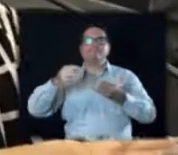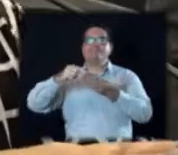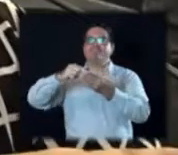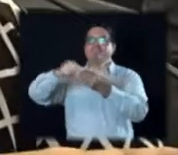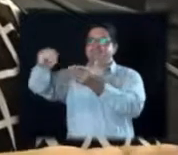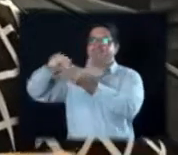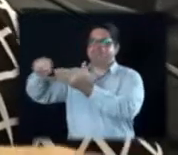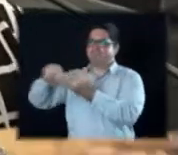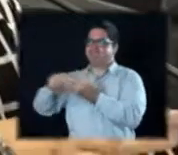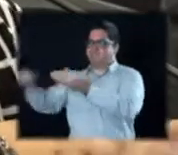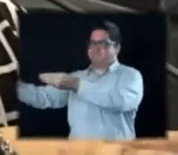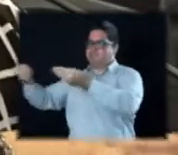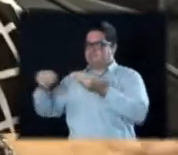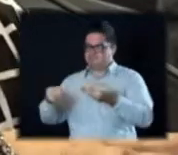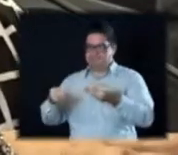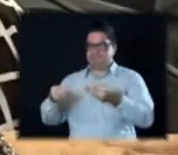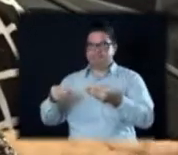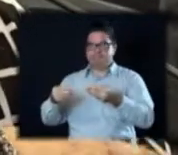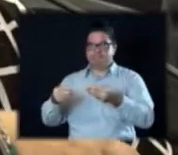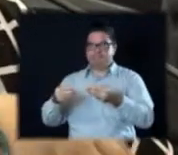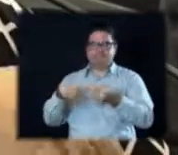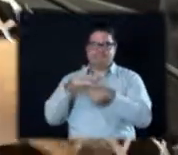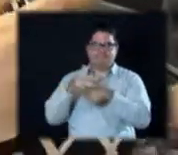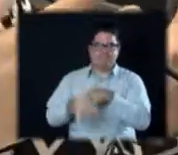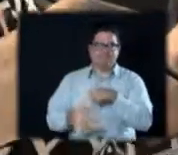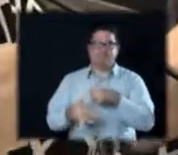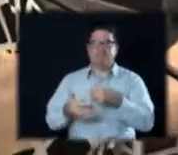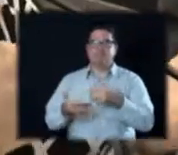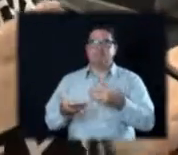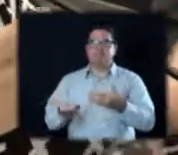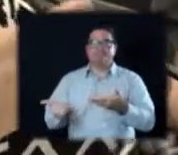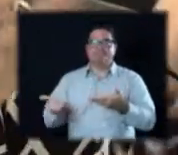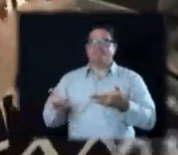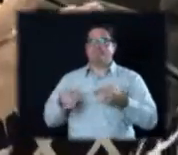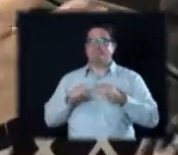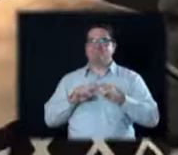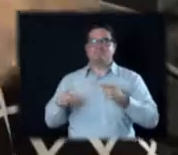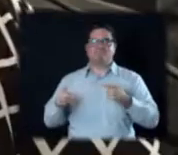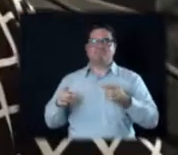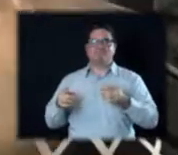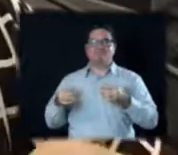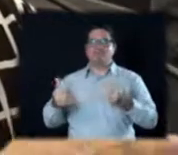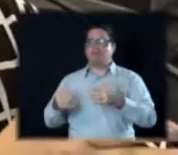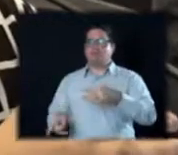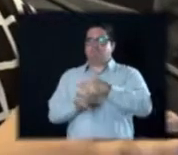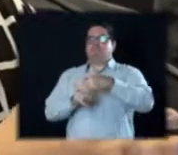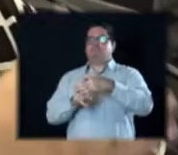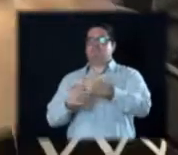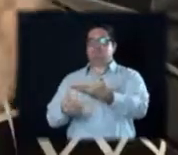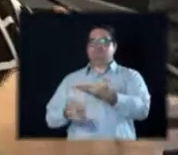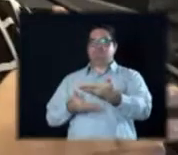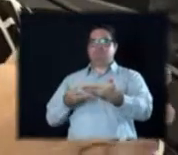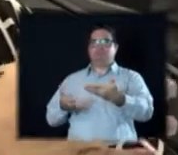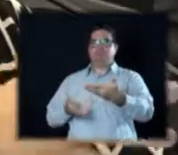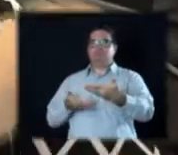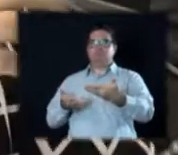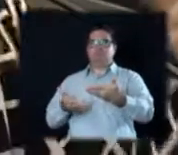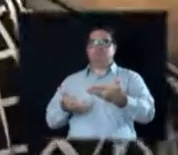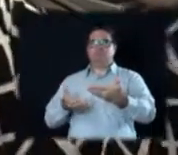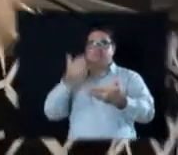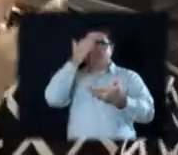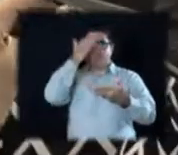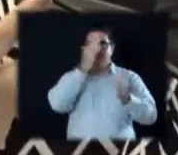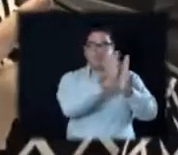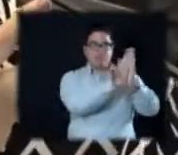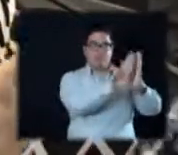gastos se registran en PreFast, eso ayudaría, pero ese no es el caso. Me parece, quizás ustedes lo saben, que